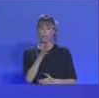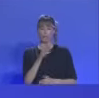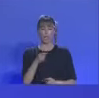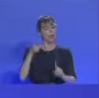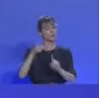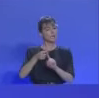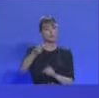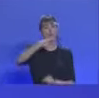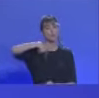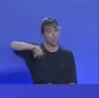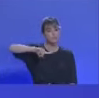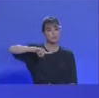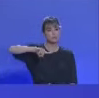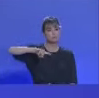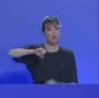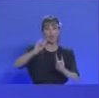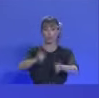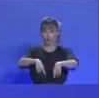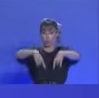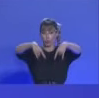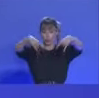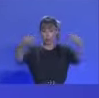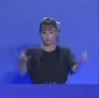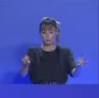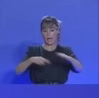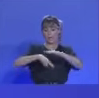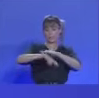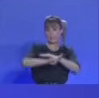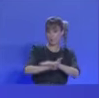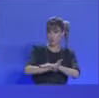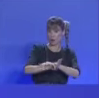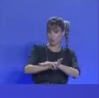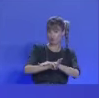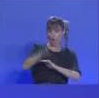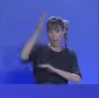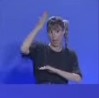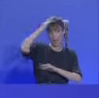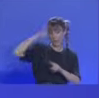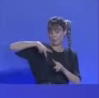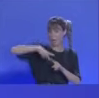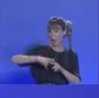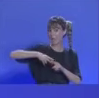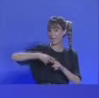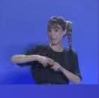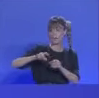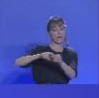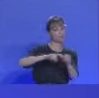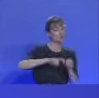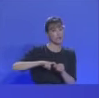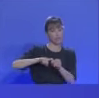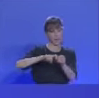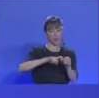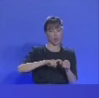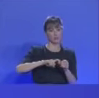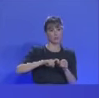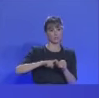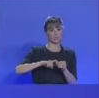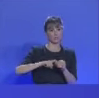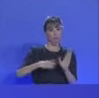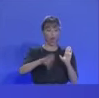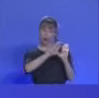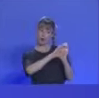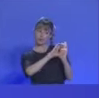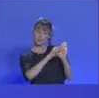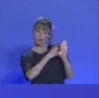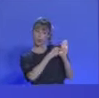intención es duplicar los recursos de la principal herramienta de solidaridad que recoge la